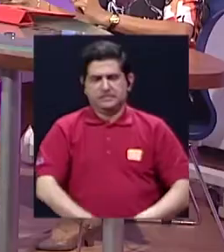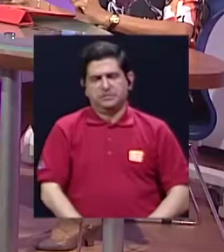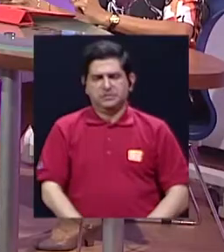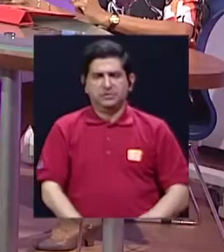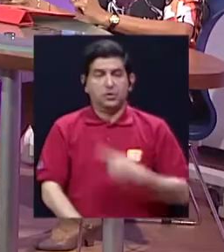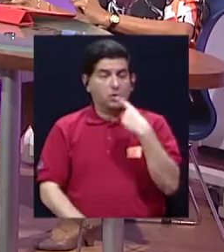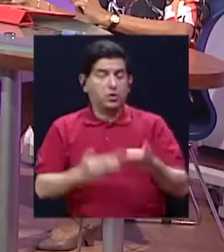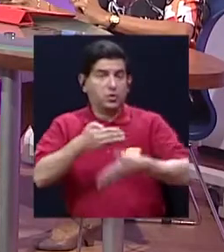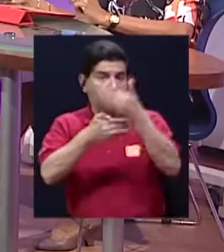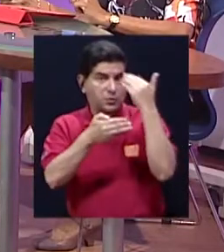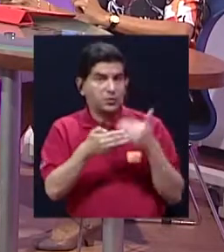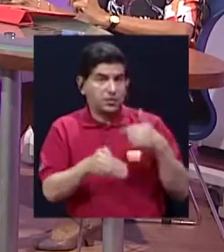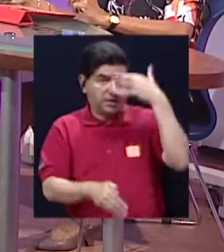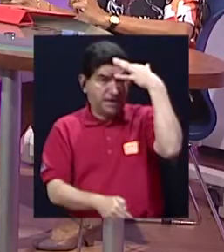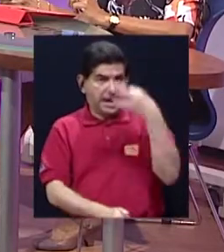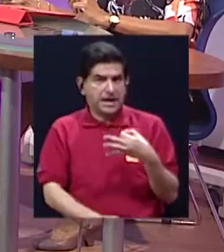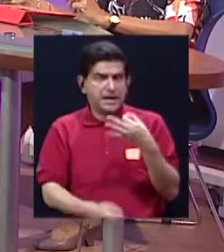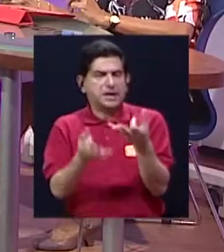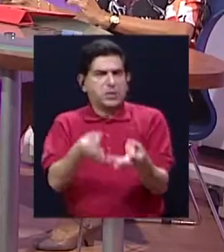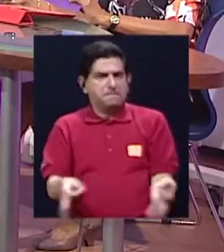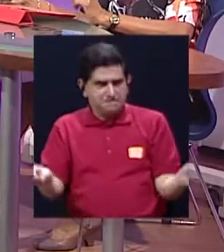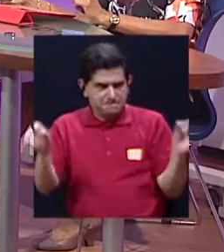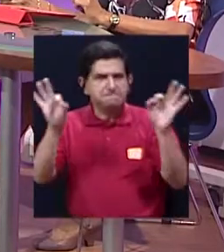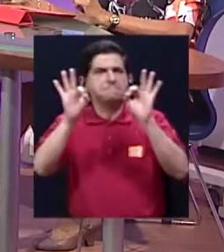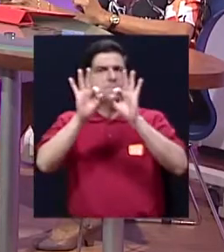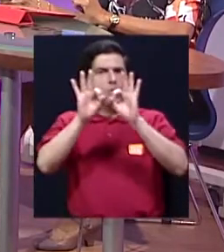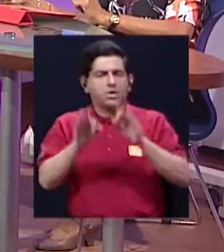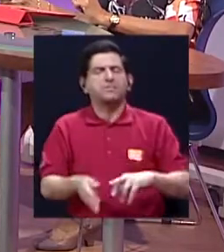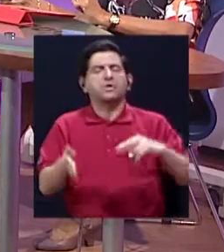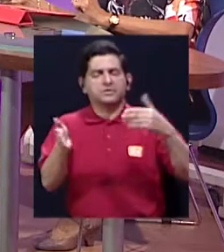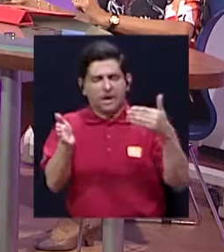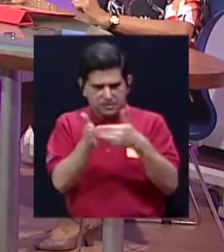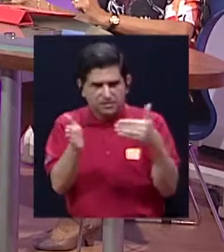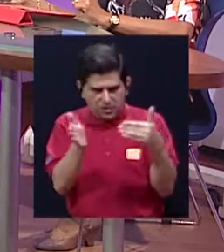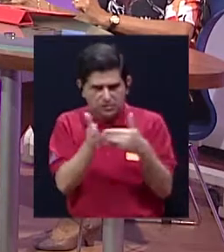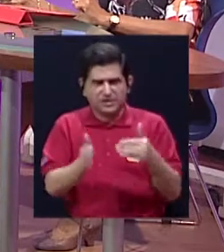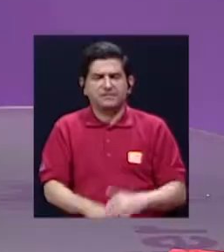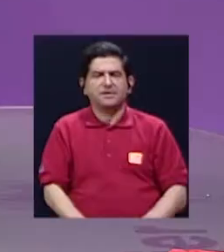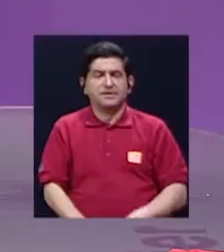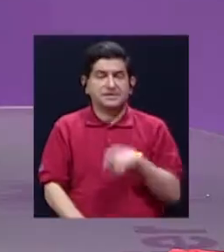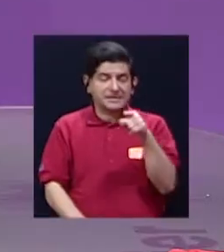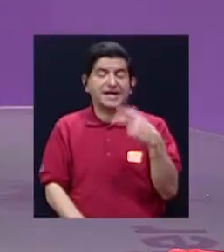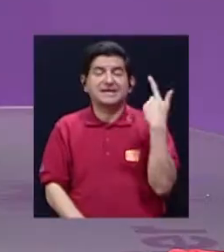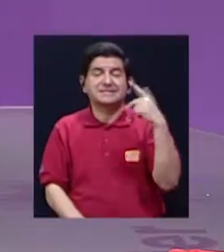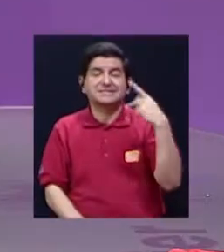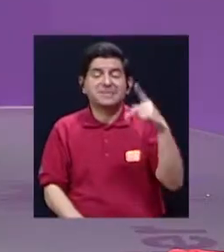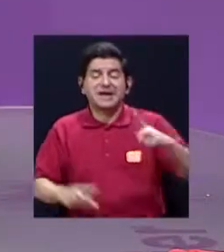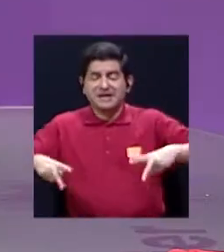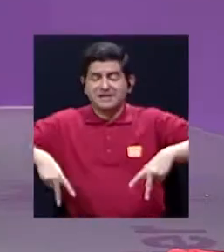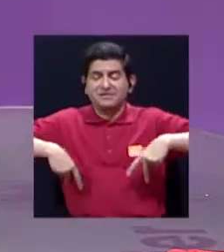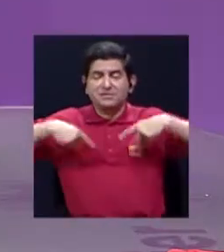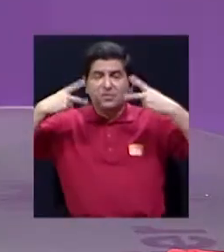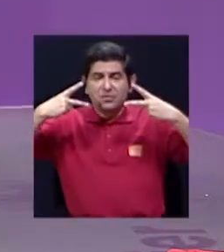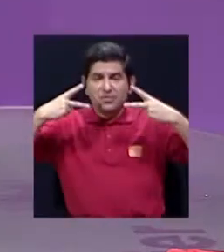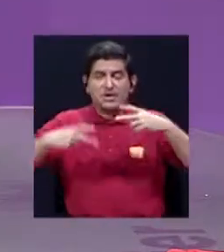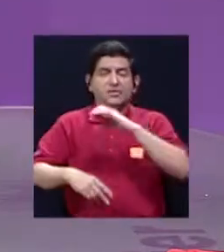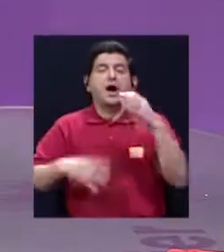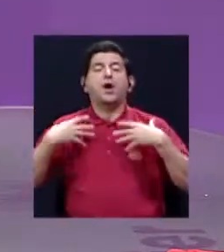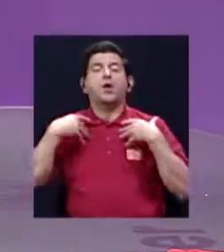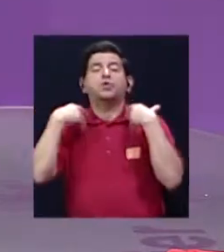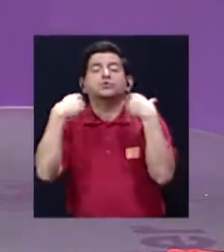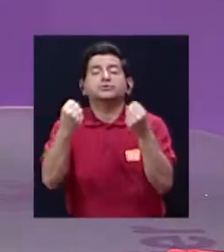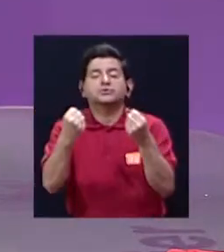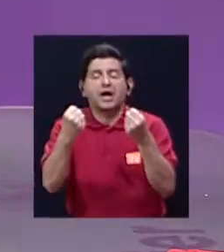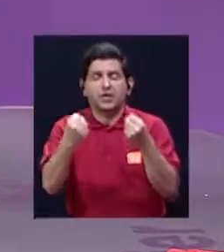decía anteriormente y creo que es importante volverlo a repetir, es cuando está en riesgo la vida o la